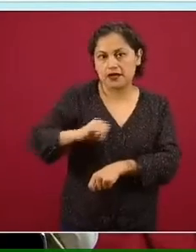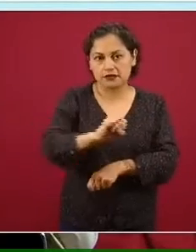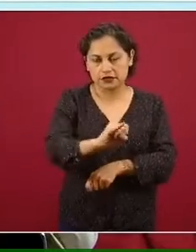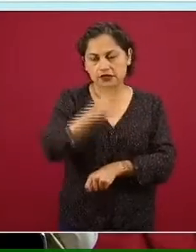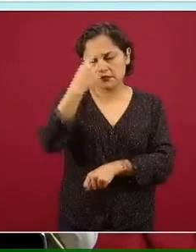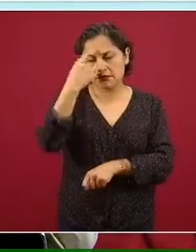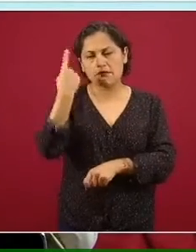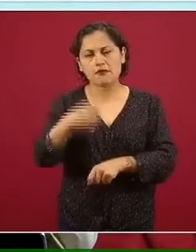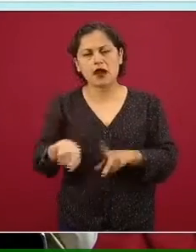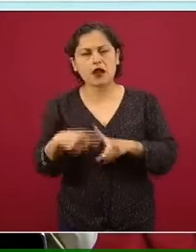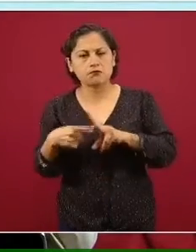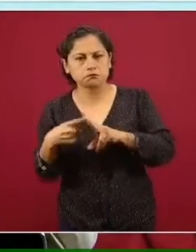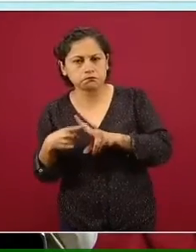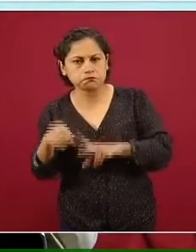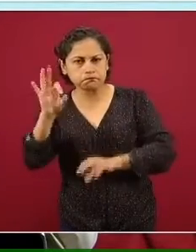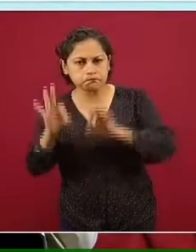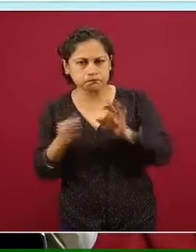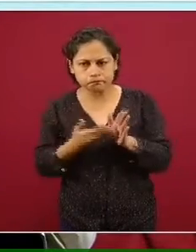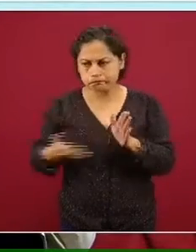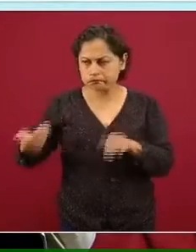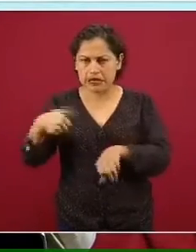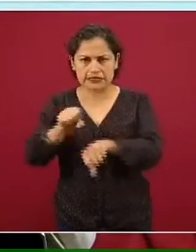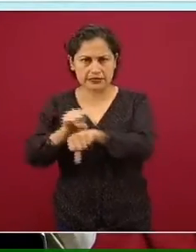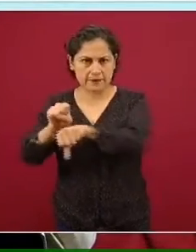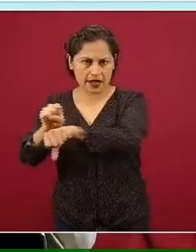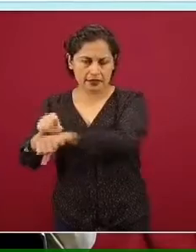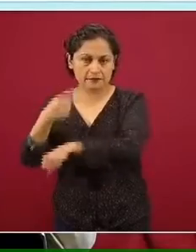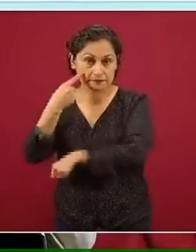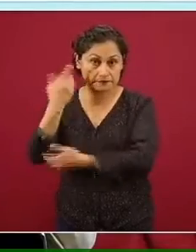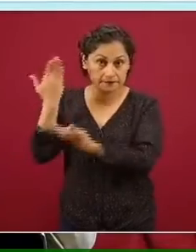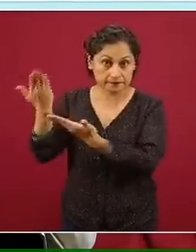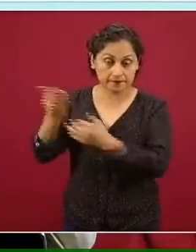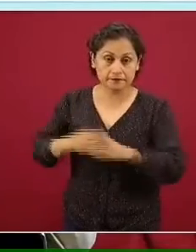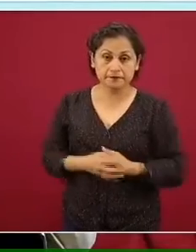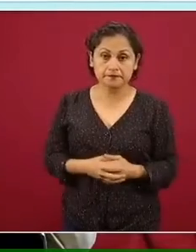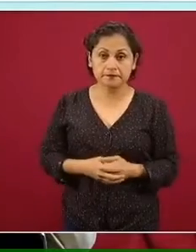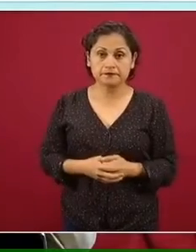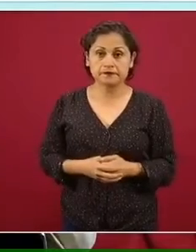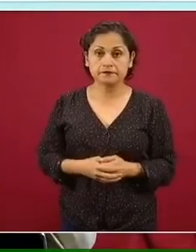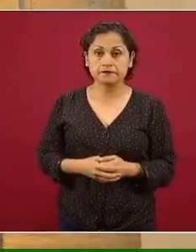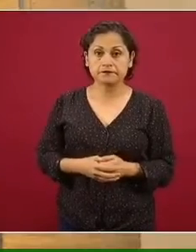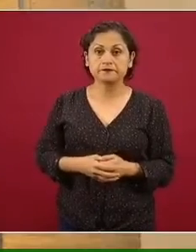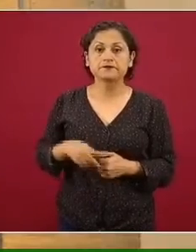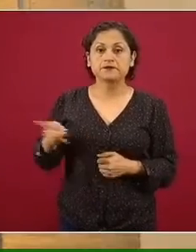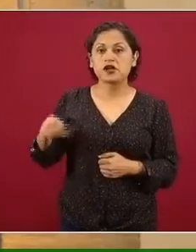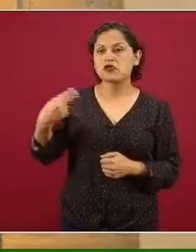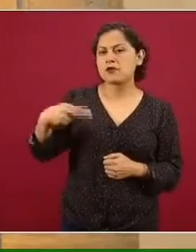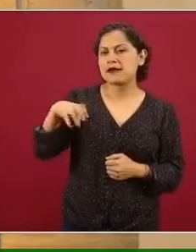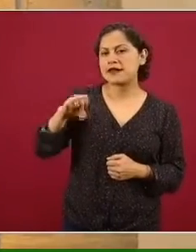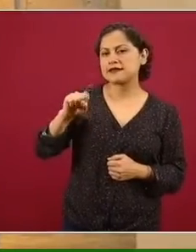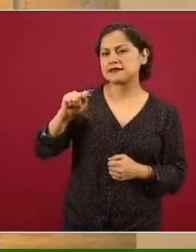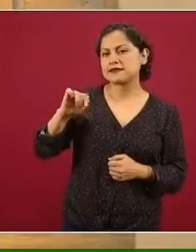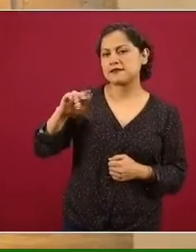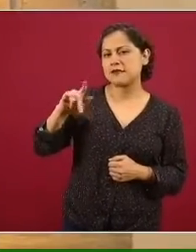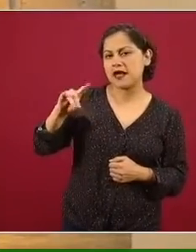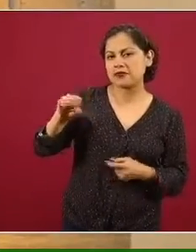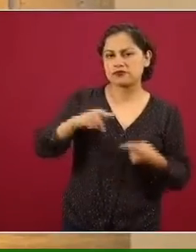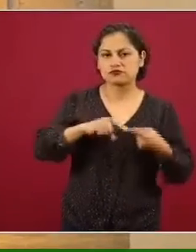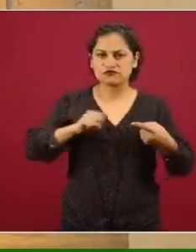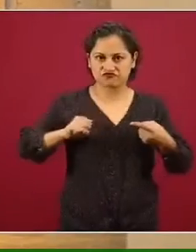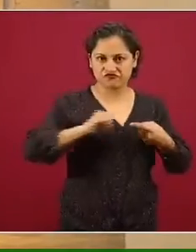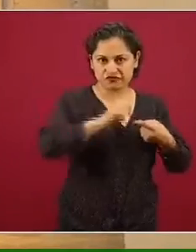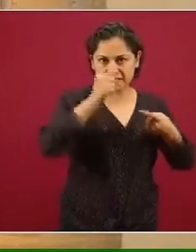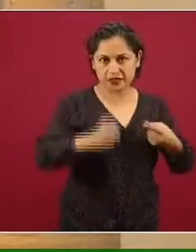de positividad para cada semana. Y entonces ahora vamos a tener estos datos que son los casos estimados, es decir, los confirmados más los